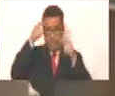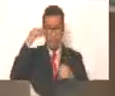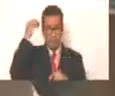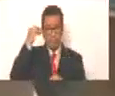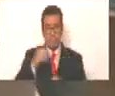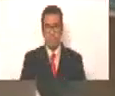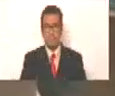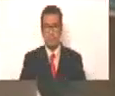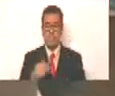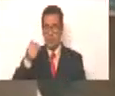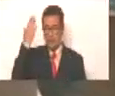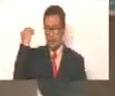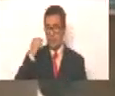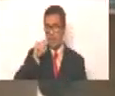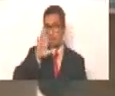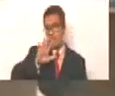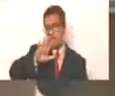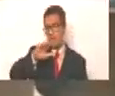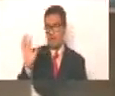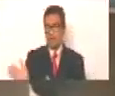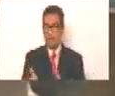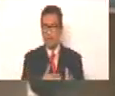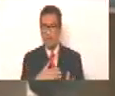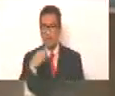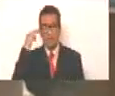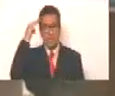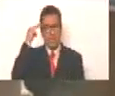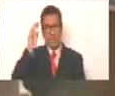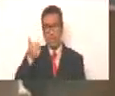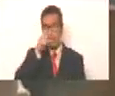pasado 5 de marzo se conmemoró 10 años